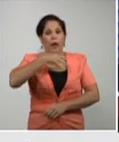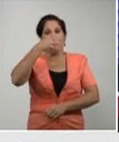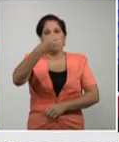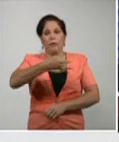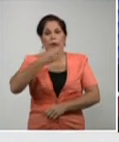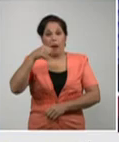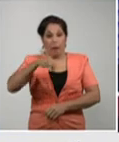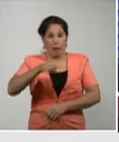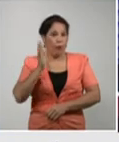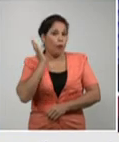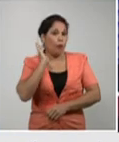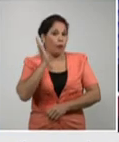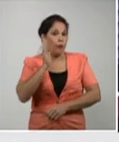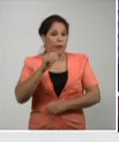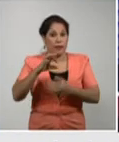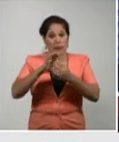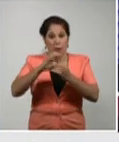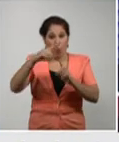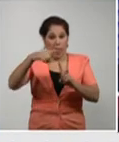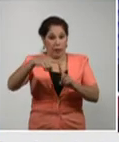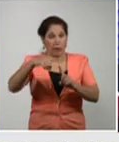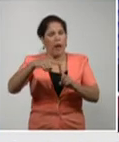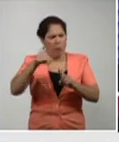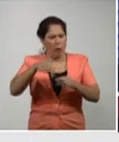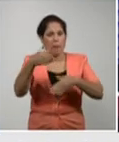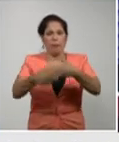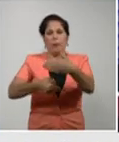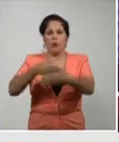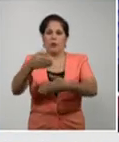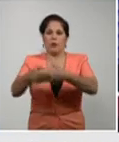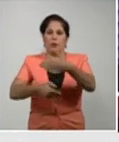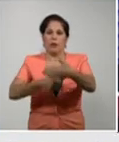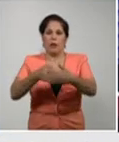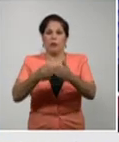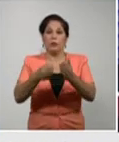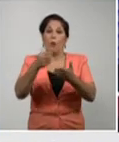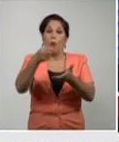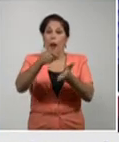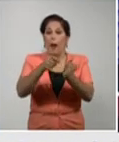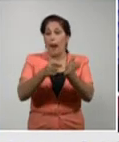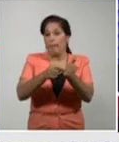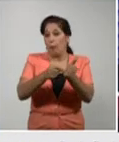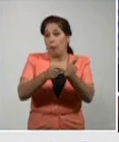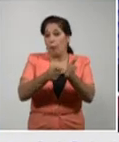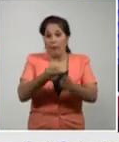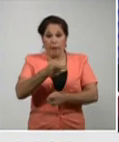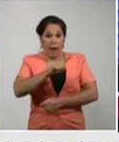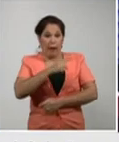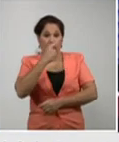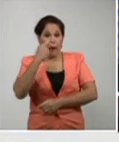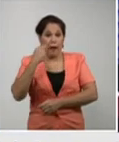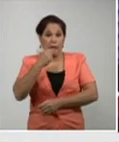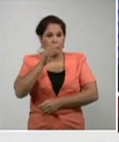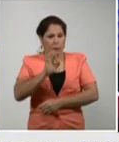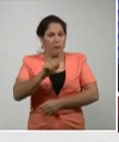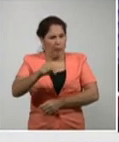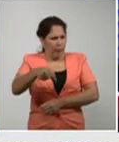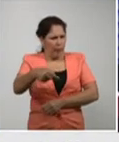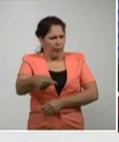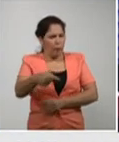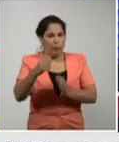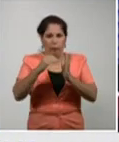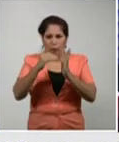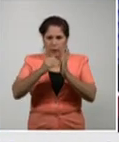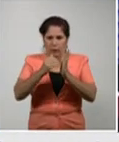de prensa que Guantánamo aún procesa el número de muestras de ayer, por tanto, en próximos espacios usted